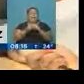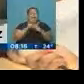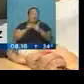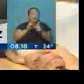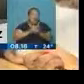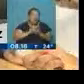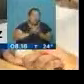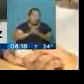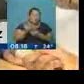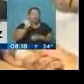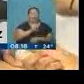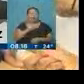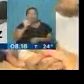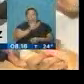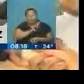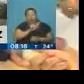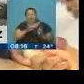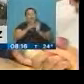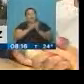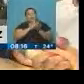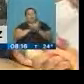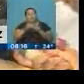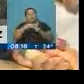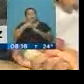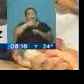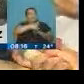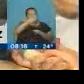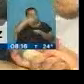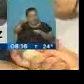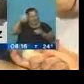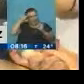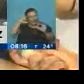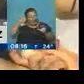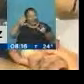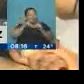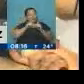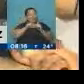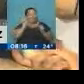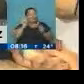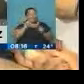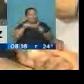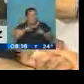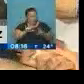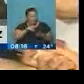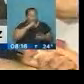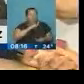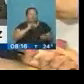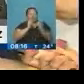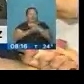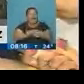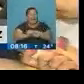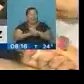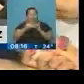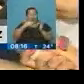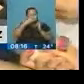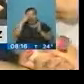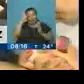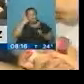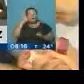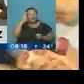o, en su defecto, una nueva ley de coparticipación. Recordemos que la cláusula transitoria sexta, cuando se modifica la Constitución